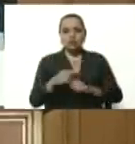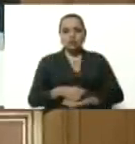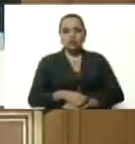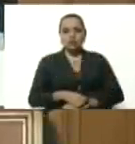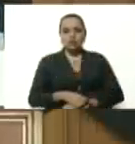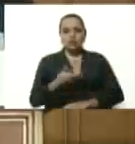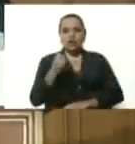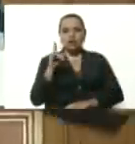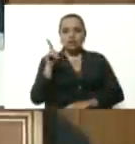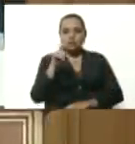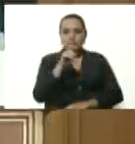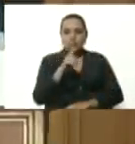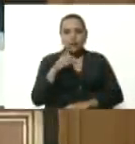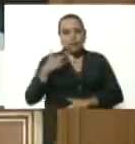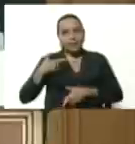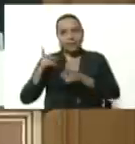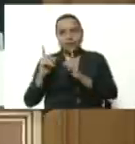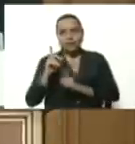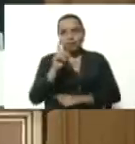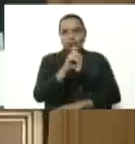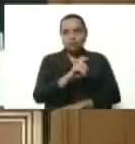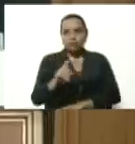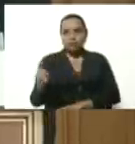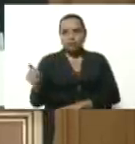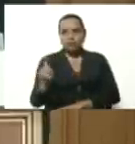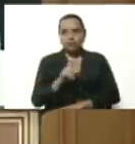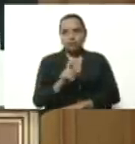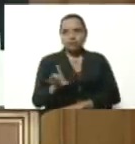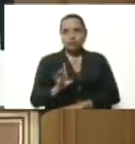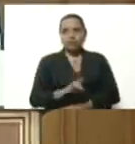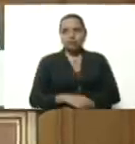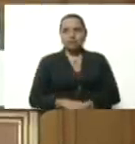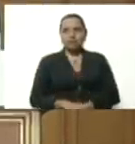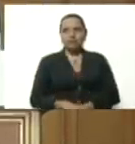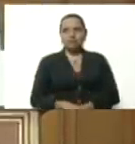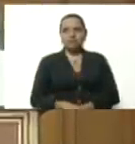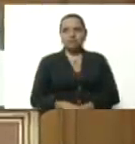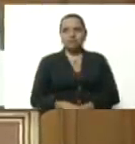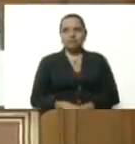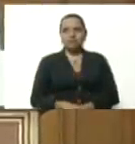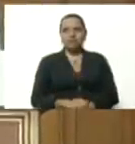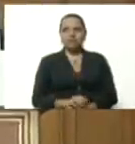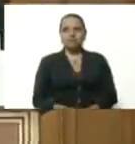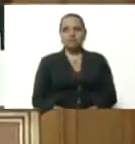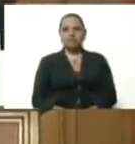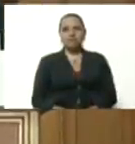rocían con alcohol. Así con el permiso, no. Ah, sí, no, para que...